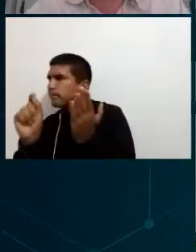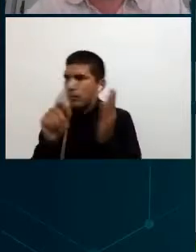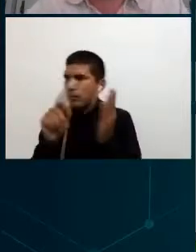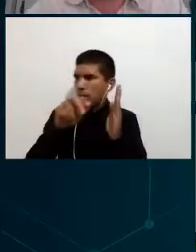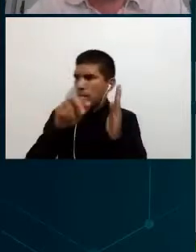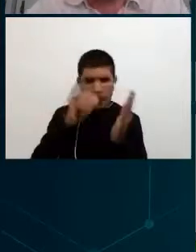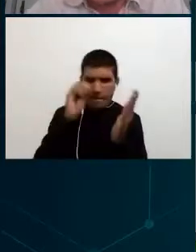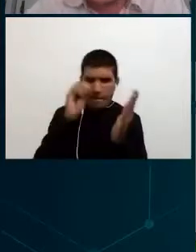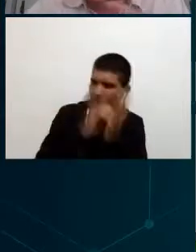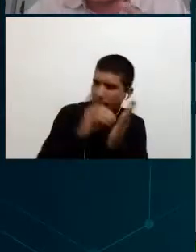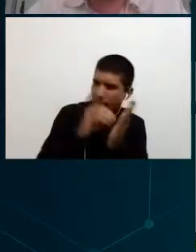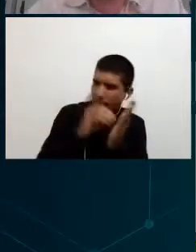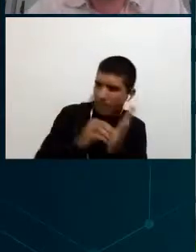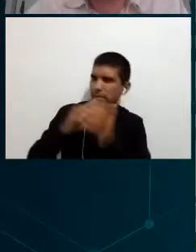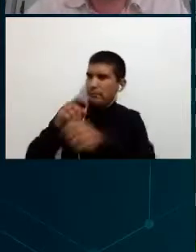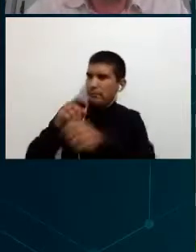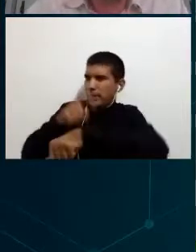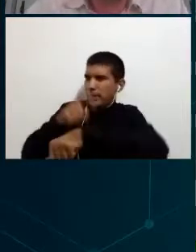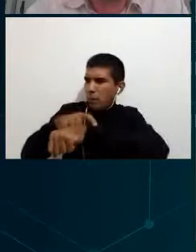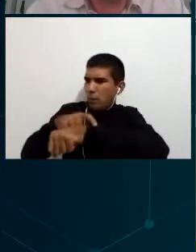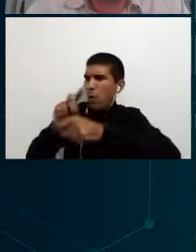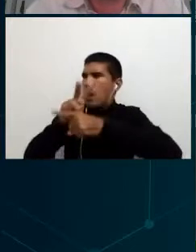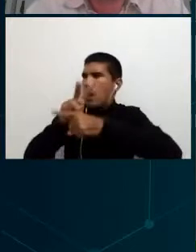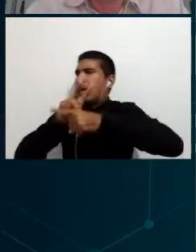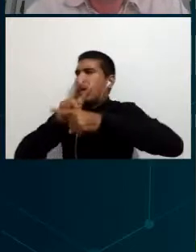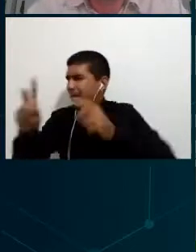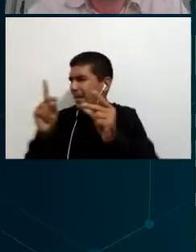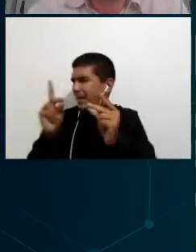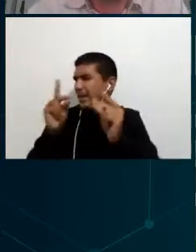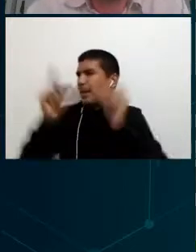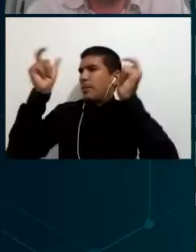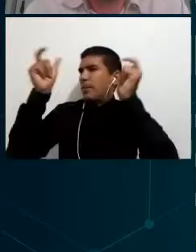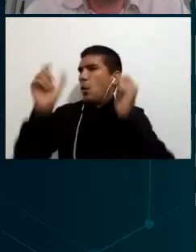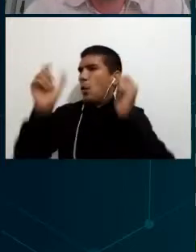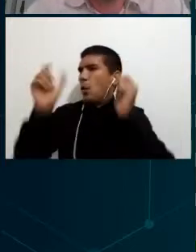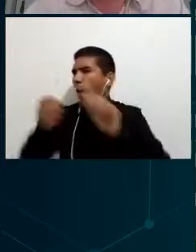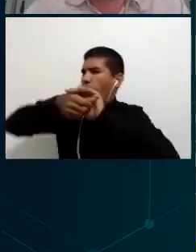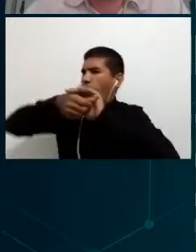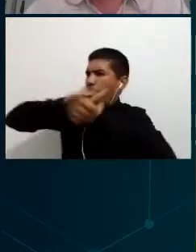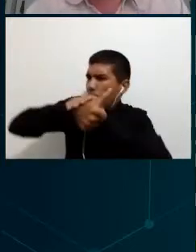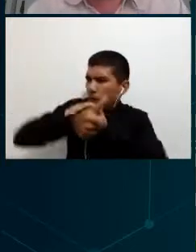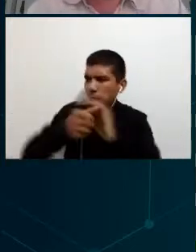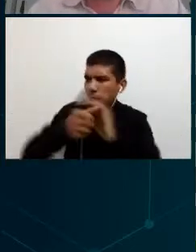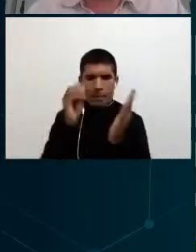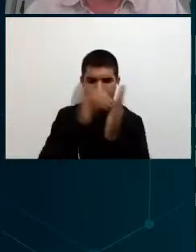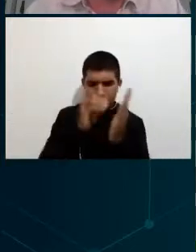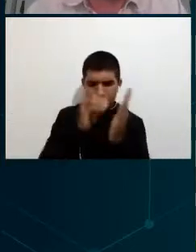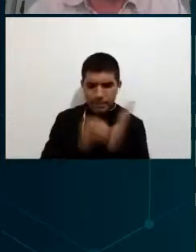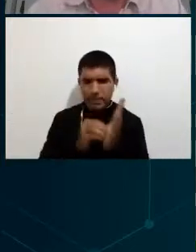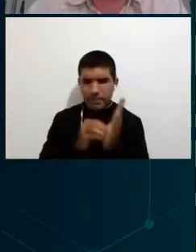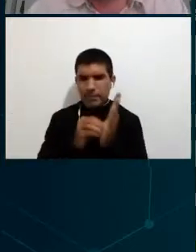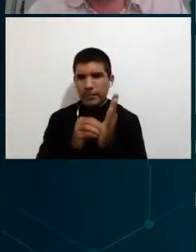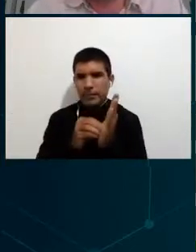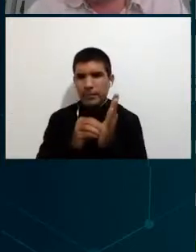uno, ajustar la red MPLS conforme a la topología del escenario, que como les comentaba ahora, se definieron